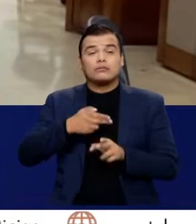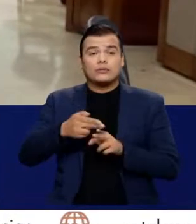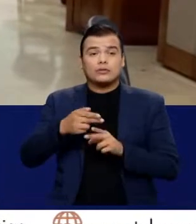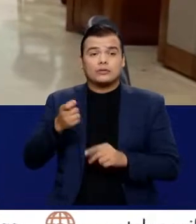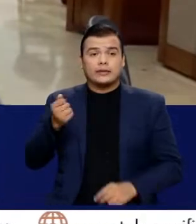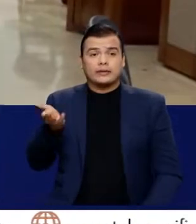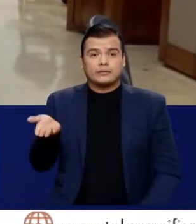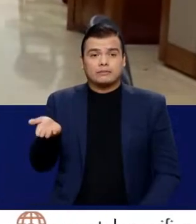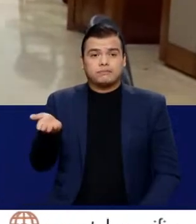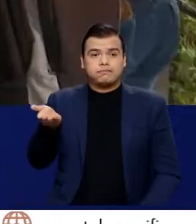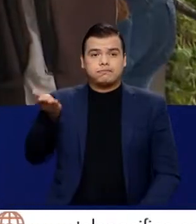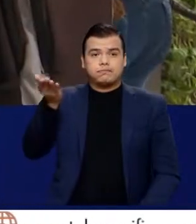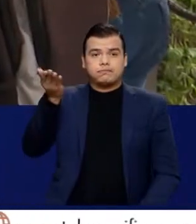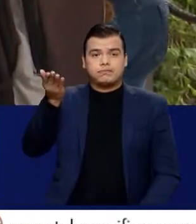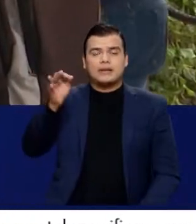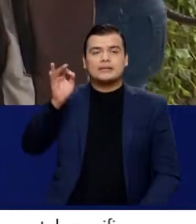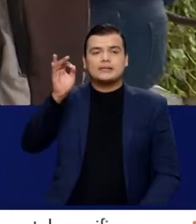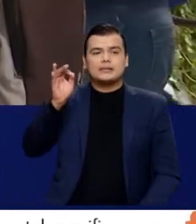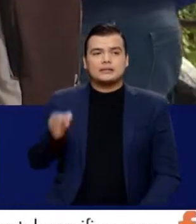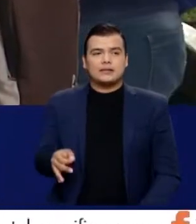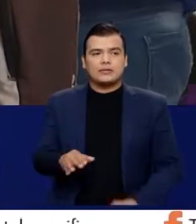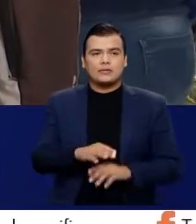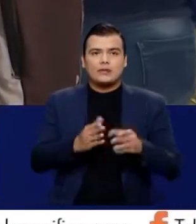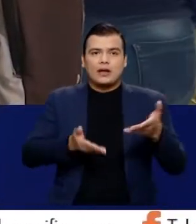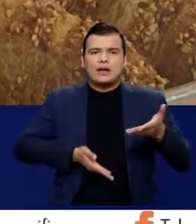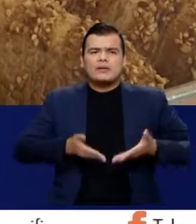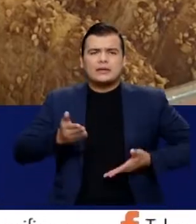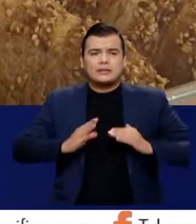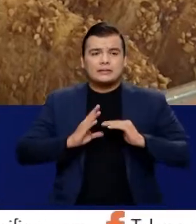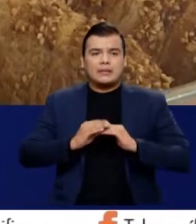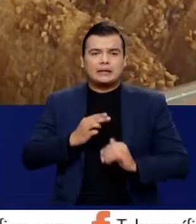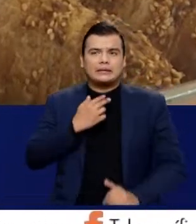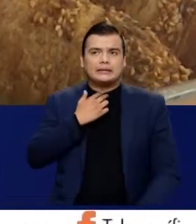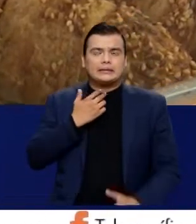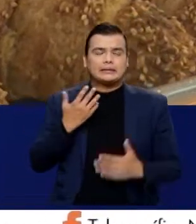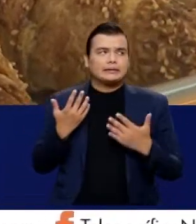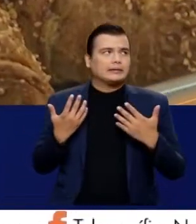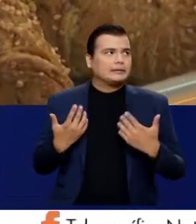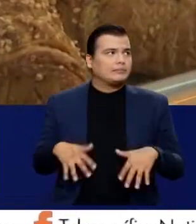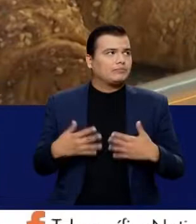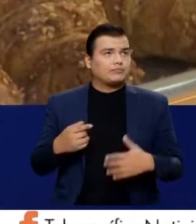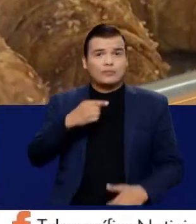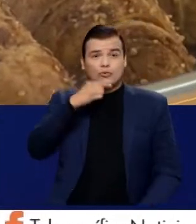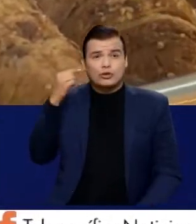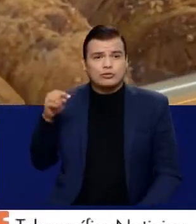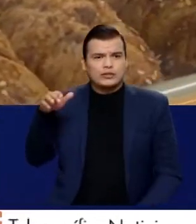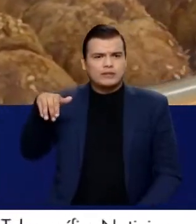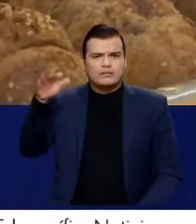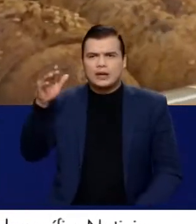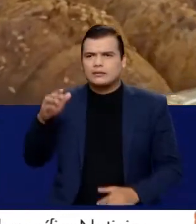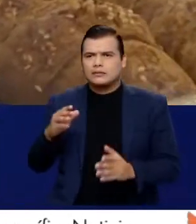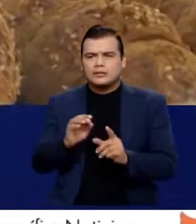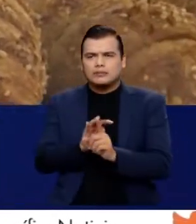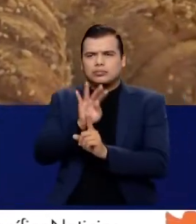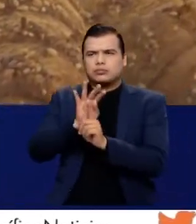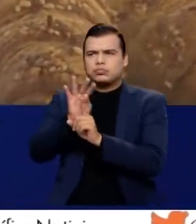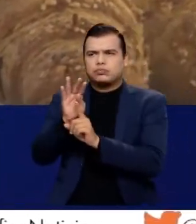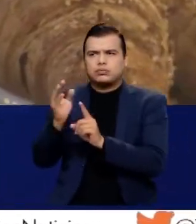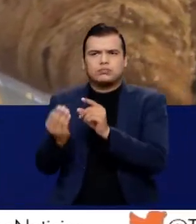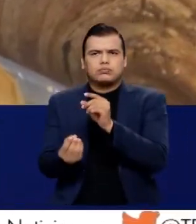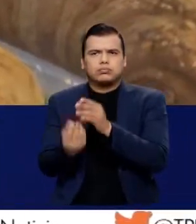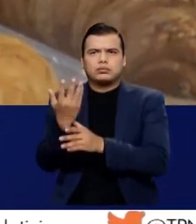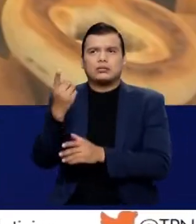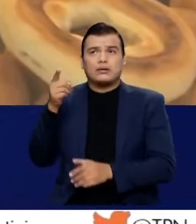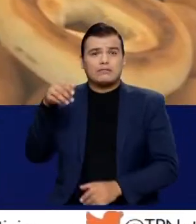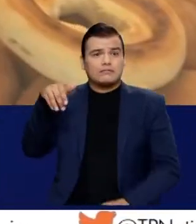estos impactos en el aumento en los precios las panaderías son las que sienten mayor temor debido a que rusia es uno de los mayores productores de trigo en el mundo y un